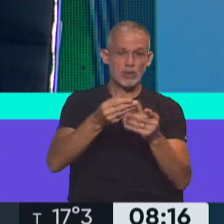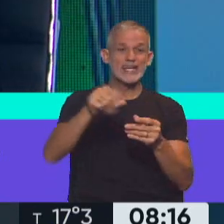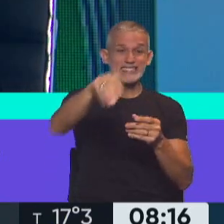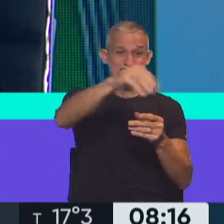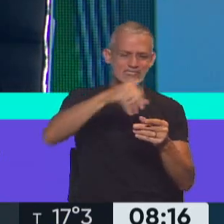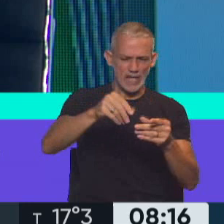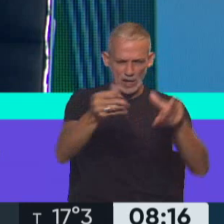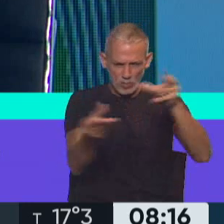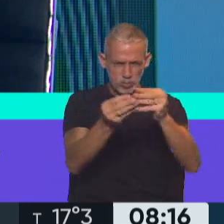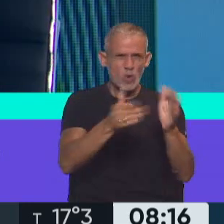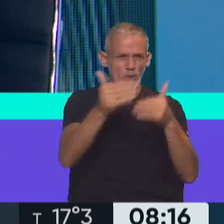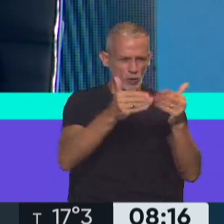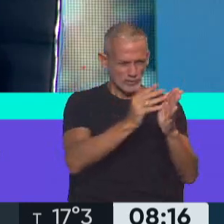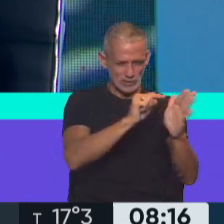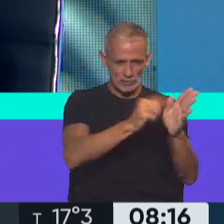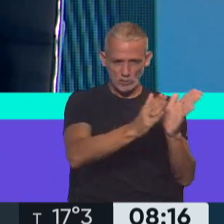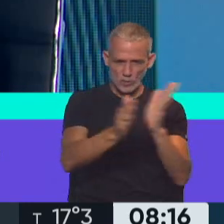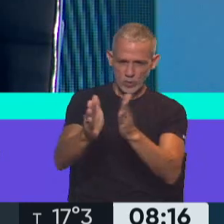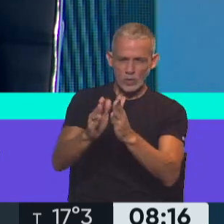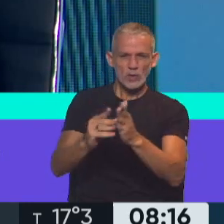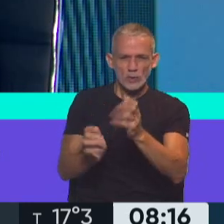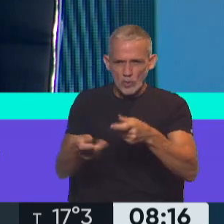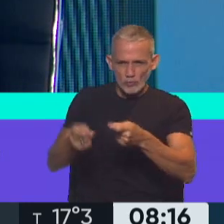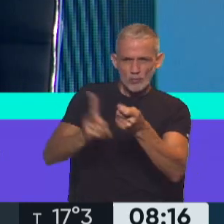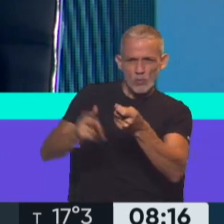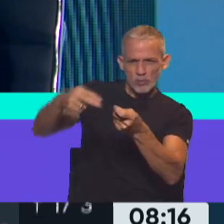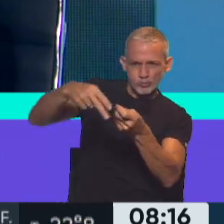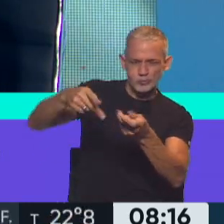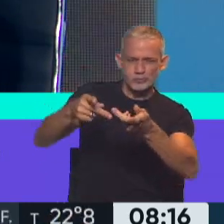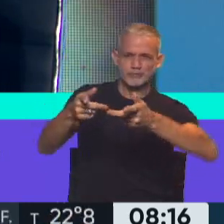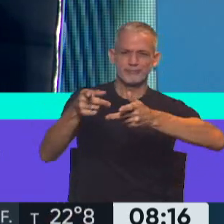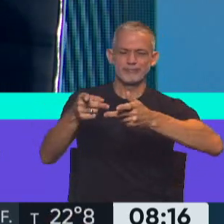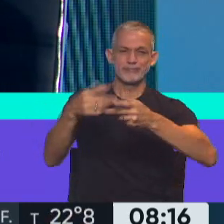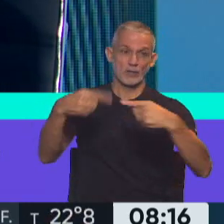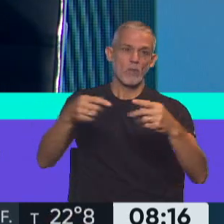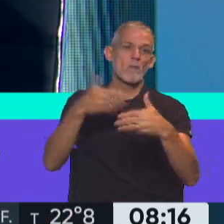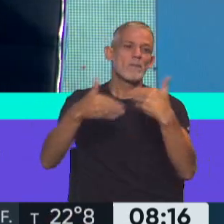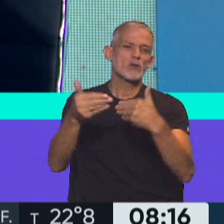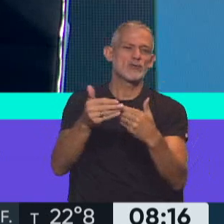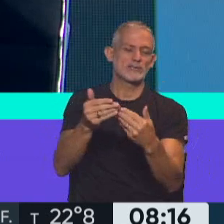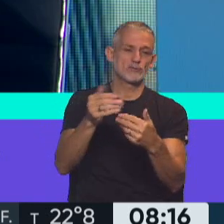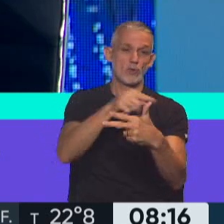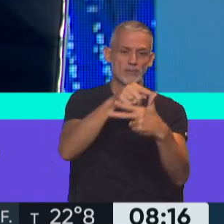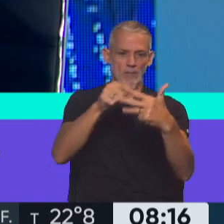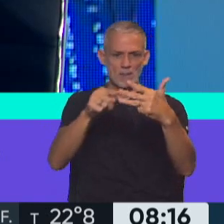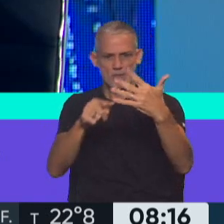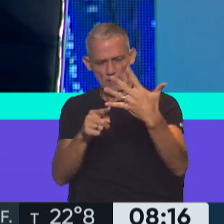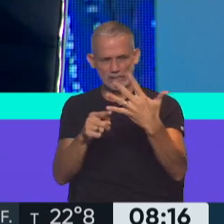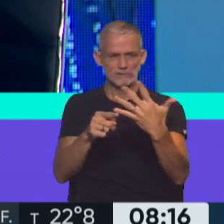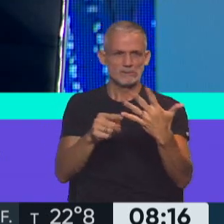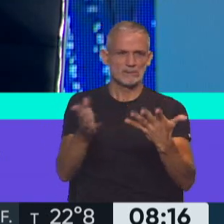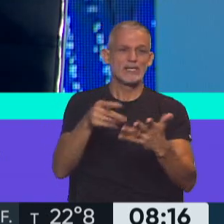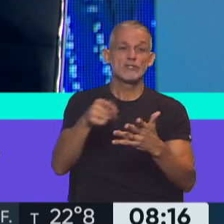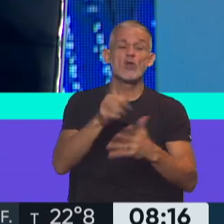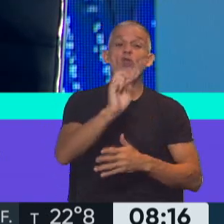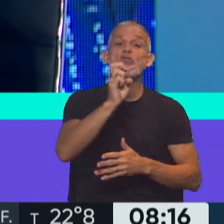eso tiene que ir después a la curtiembre, que es el que le hace el proceso. Hay un proceso en el medio que esto es un commodity que está